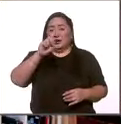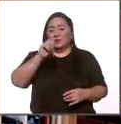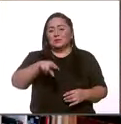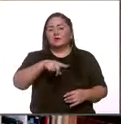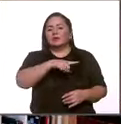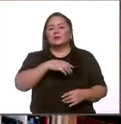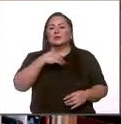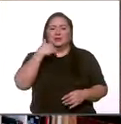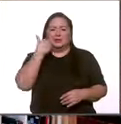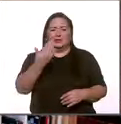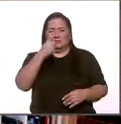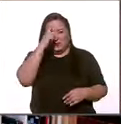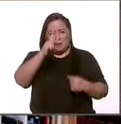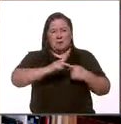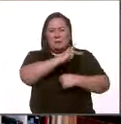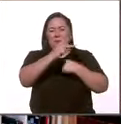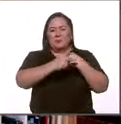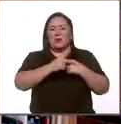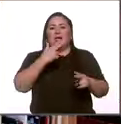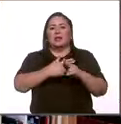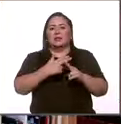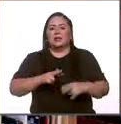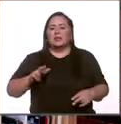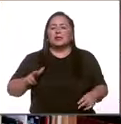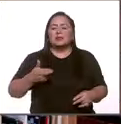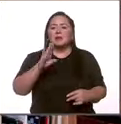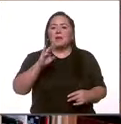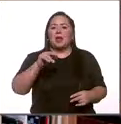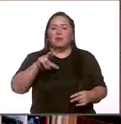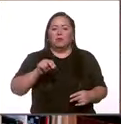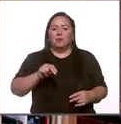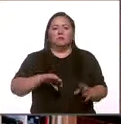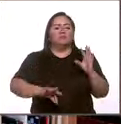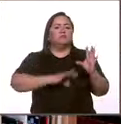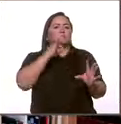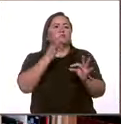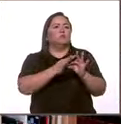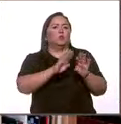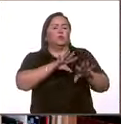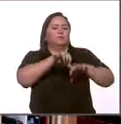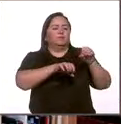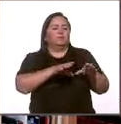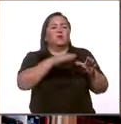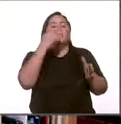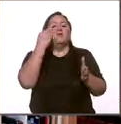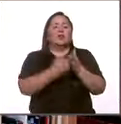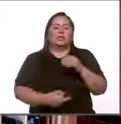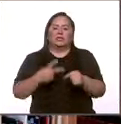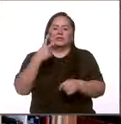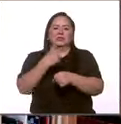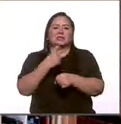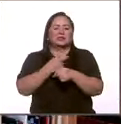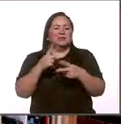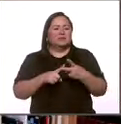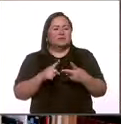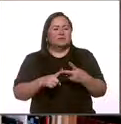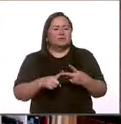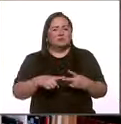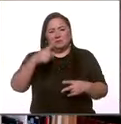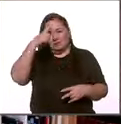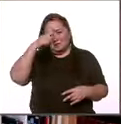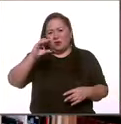llevar los límites de su país hasta el río Bravo se habían cumplido. Faltaba la segunda parte, la